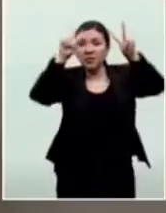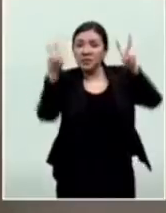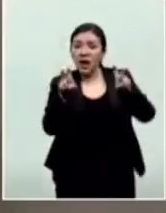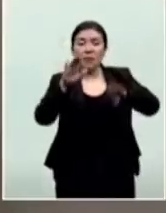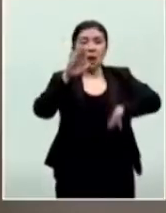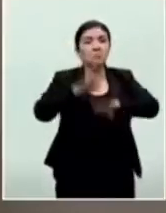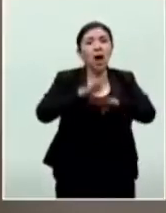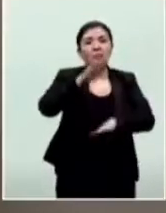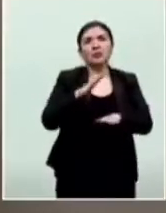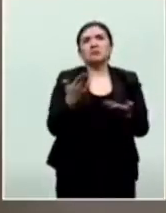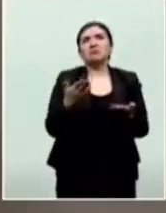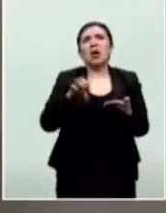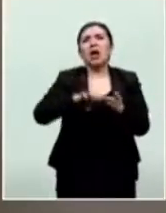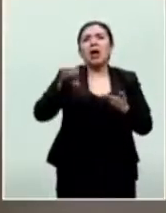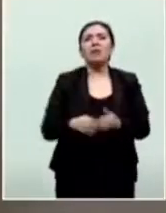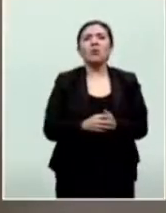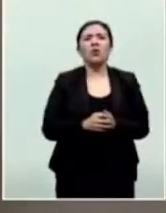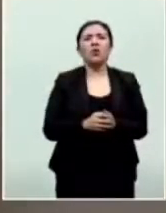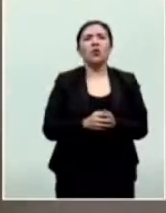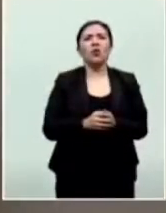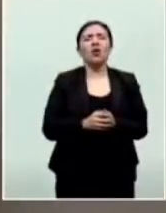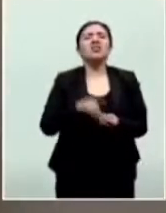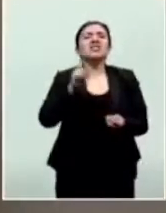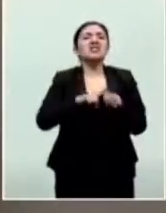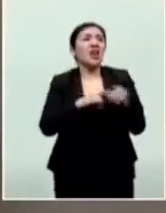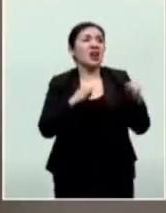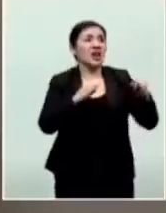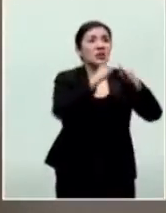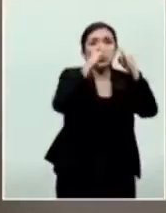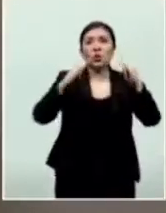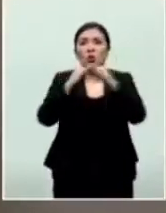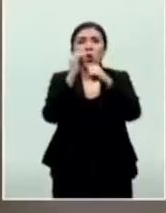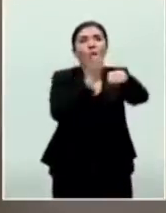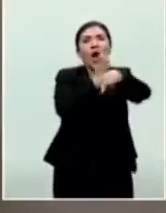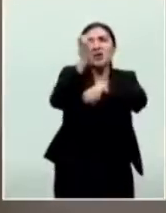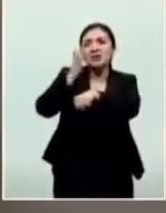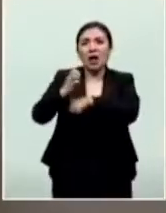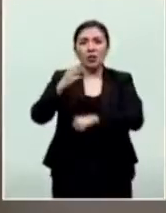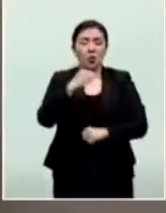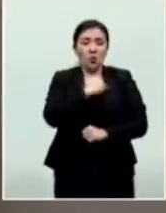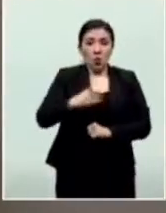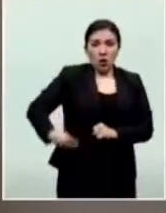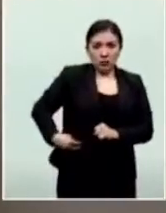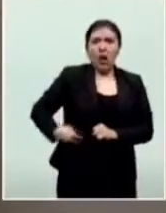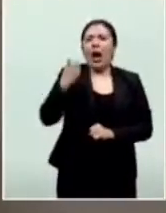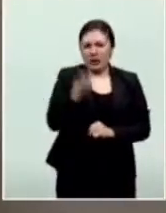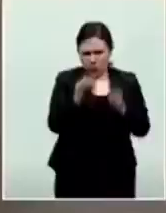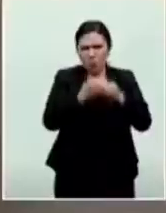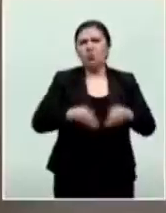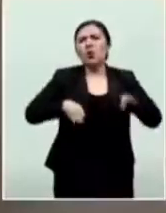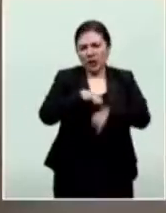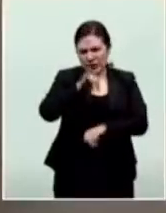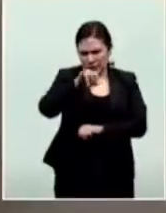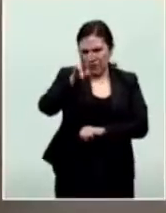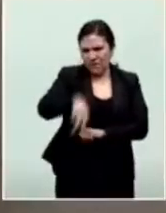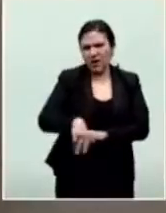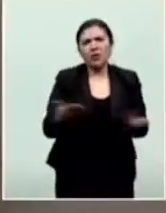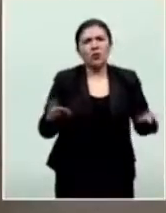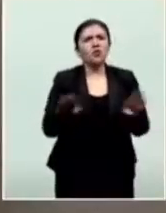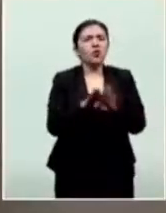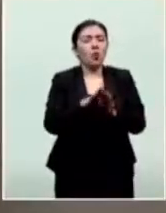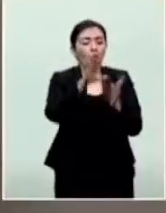competencias entre entidades, entre poderes, entre estados, municipios, que no dejan de ser relevantes desde el punto de